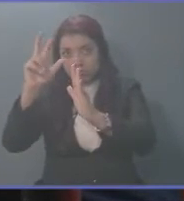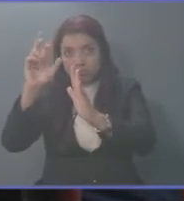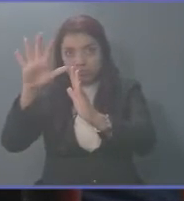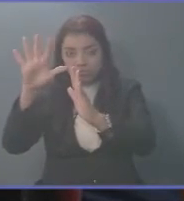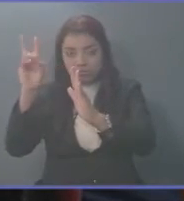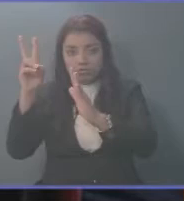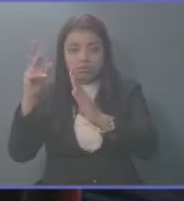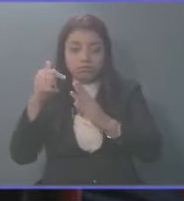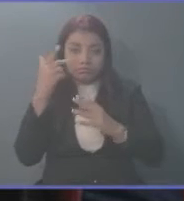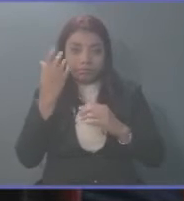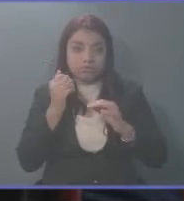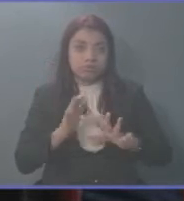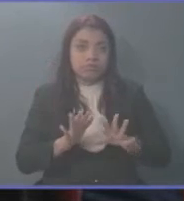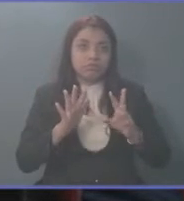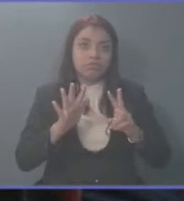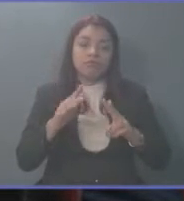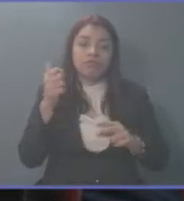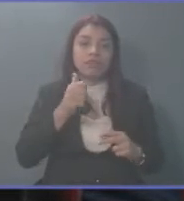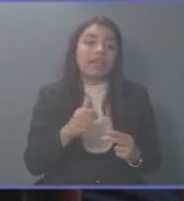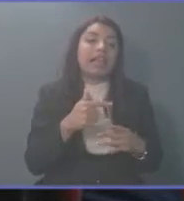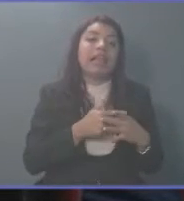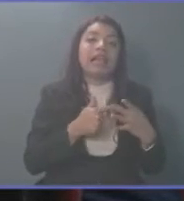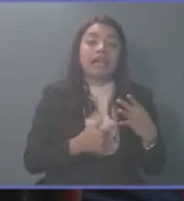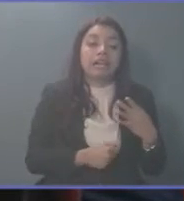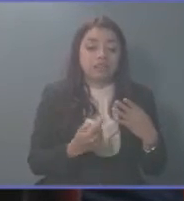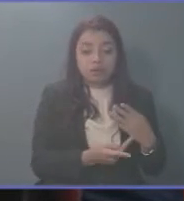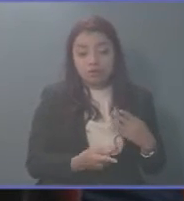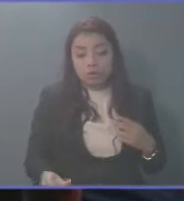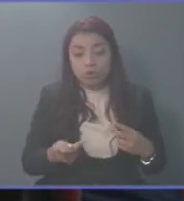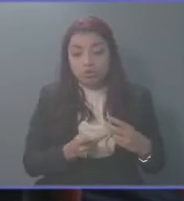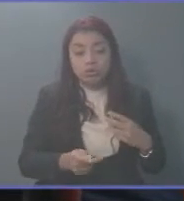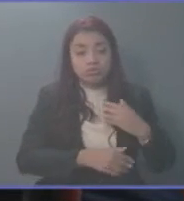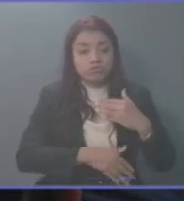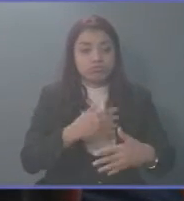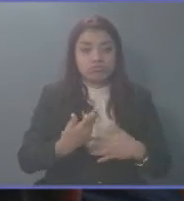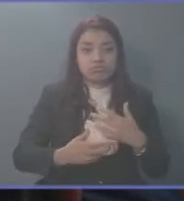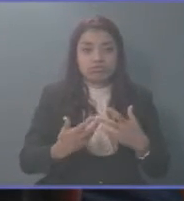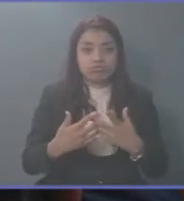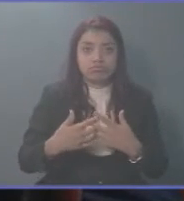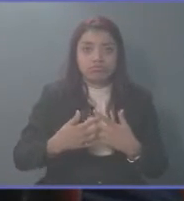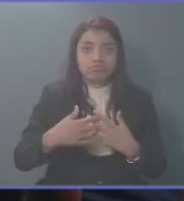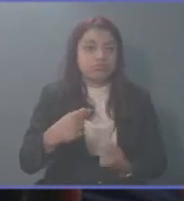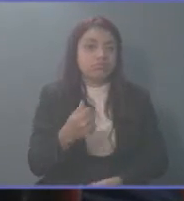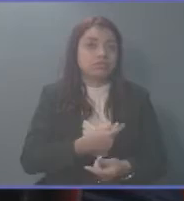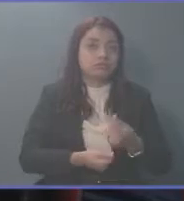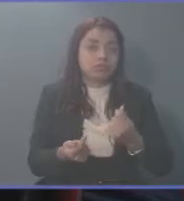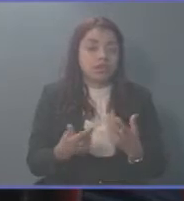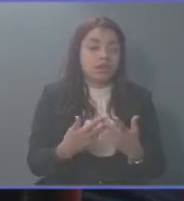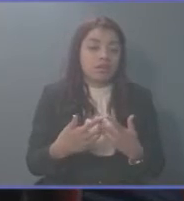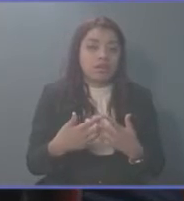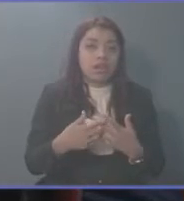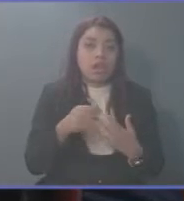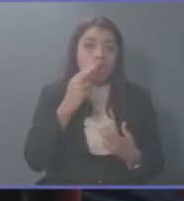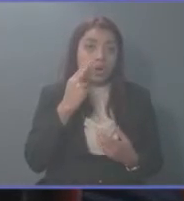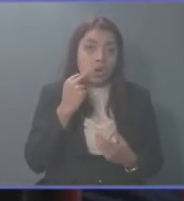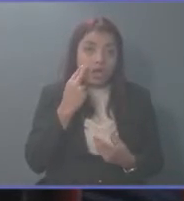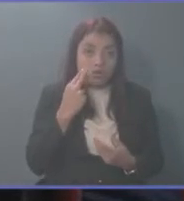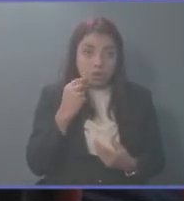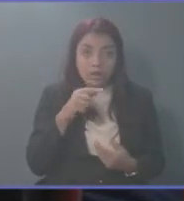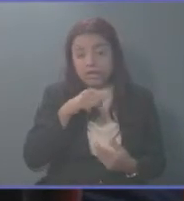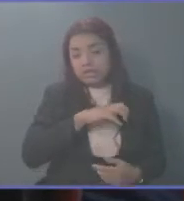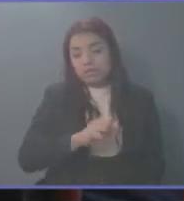agosto del mismo año se emitió la ley de producción, industrialización y comercialización de la agroindustria azucarera en El